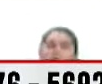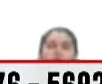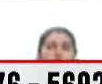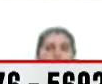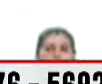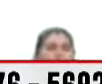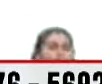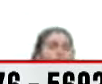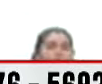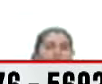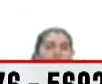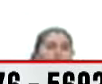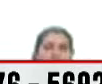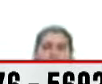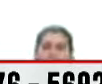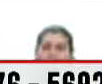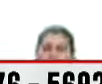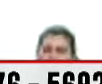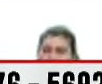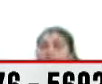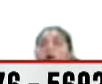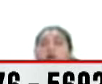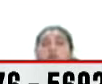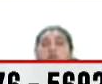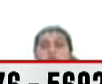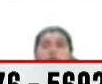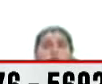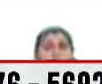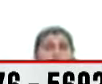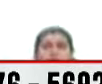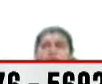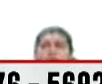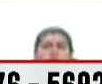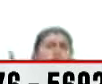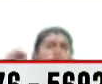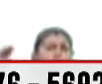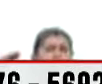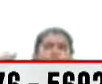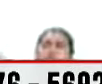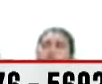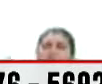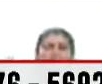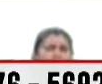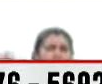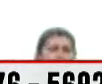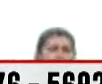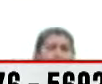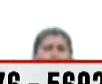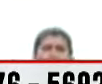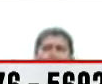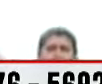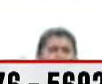no repartir la leche, a los que tuvieron que importar gas de emergencia de Brasil porque no pudieron terminar un gasoducto al que le faltaba prácticamente